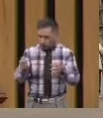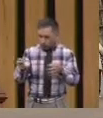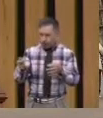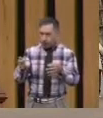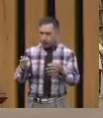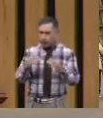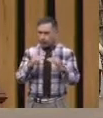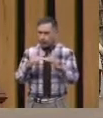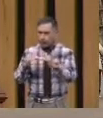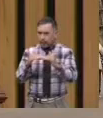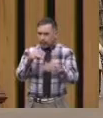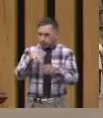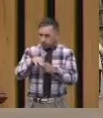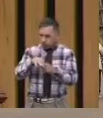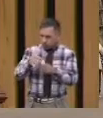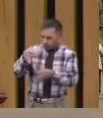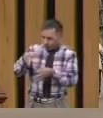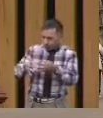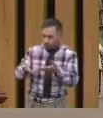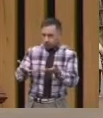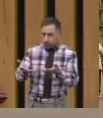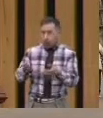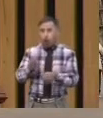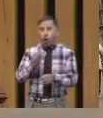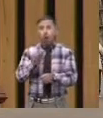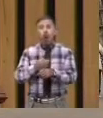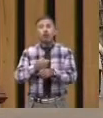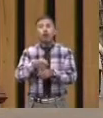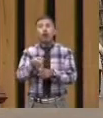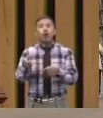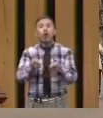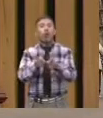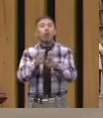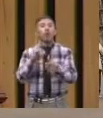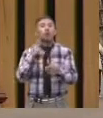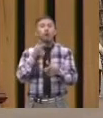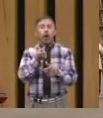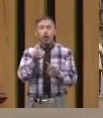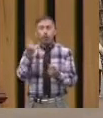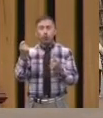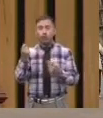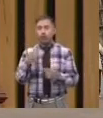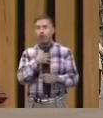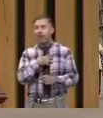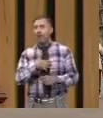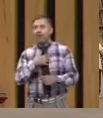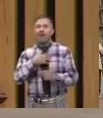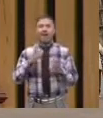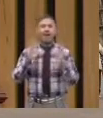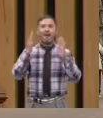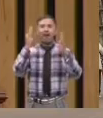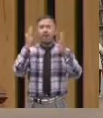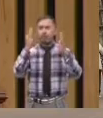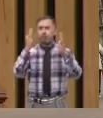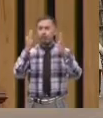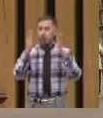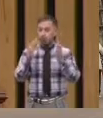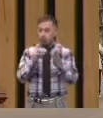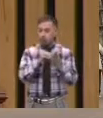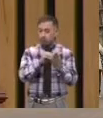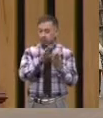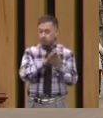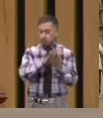misma. Ahorita lo pueden festejar algunos partidos, pero ya quedaría como precedente. Yo me pregunto